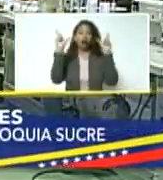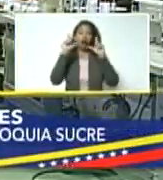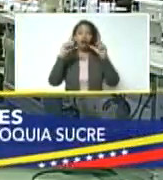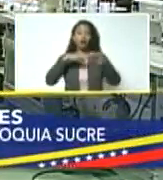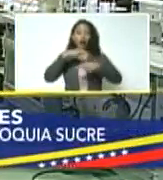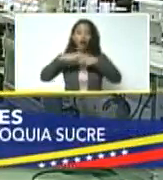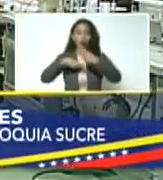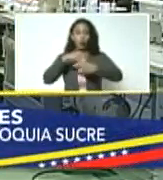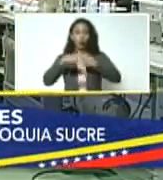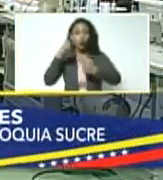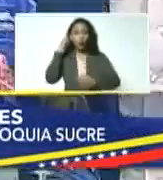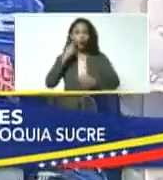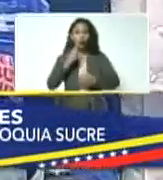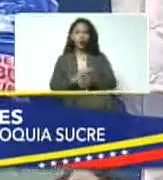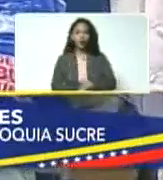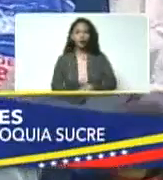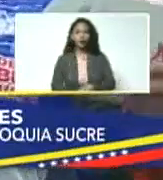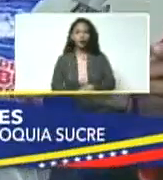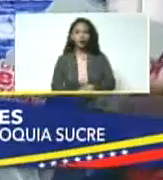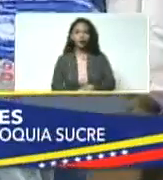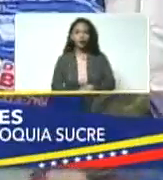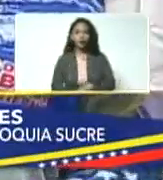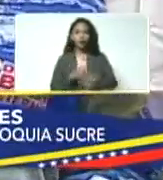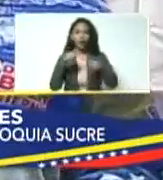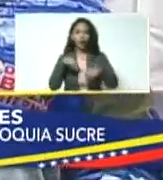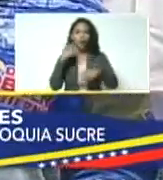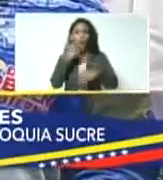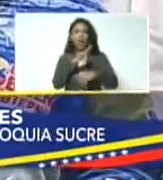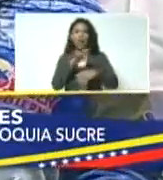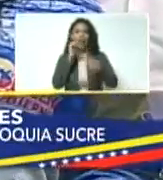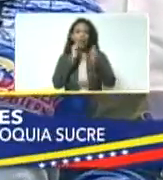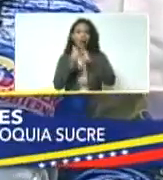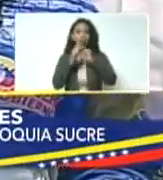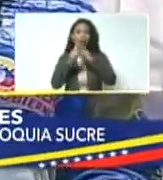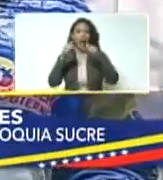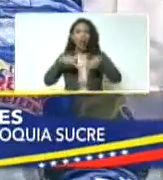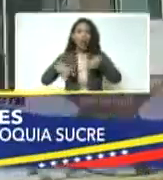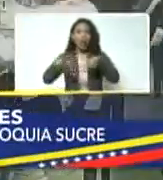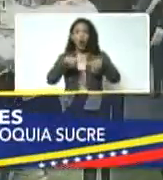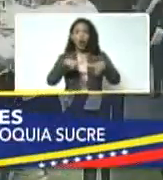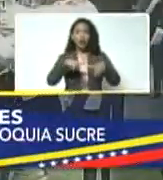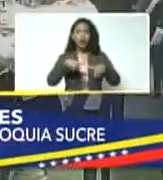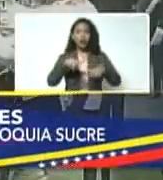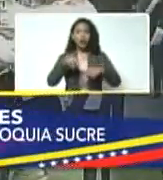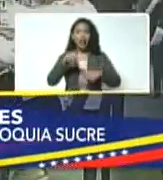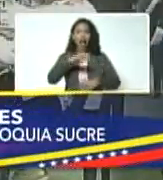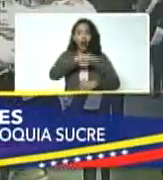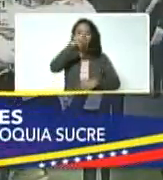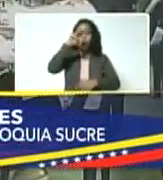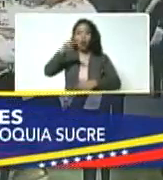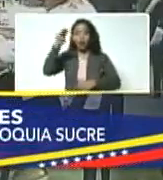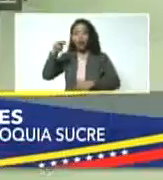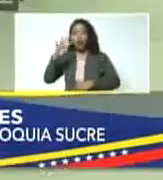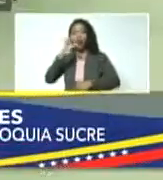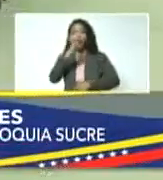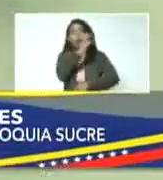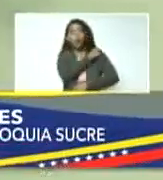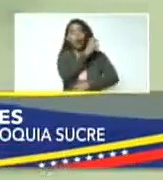revolución bolivariana. Esto es como un polideportivo aquí en este espacio de las Lomas de Urdaneta, que ahora sirve para